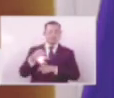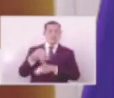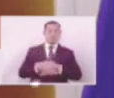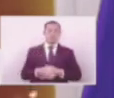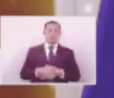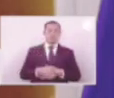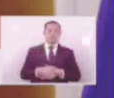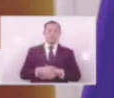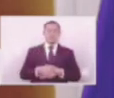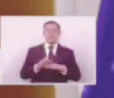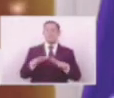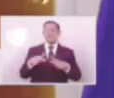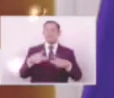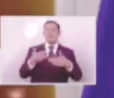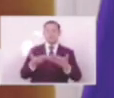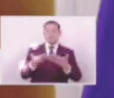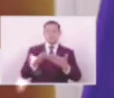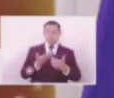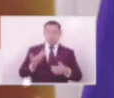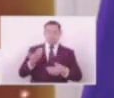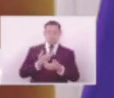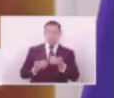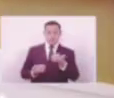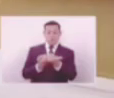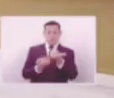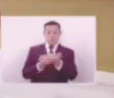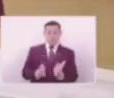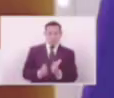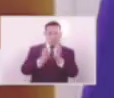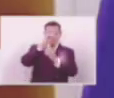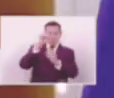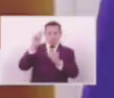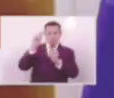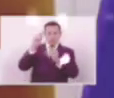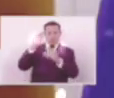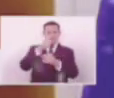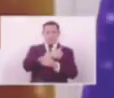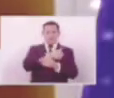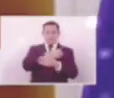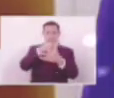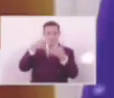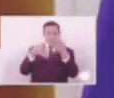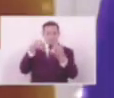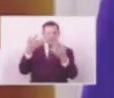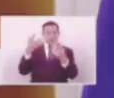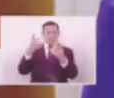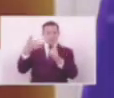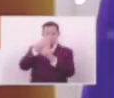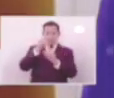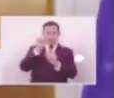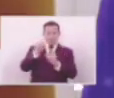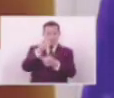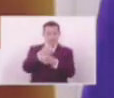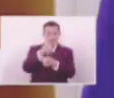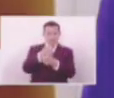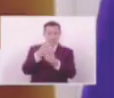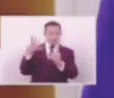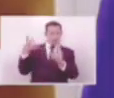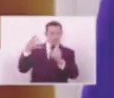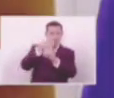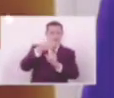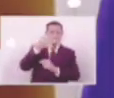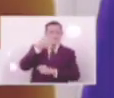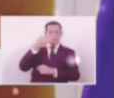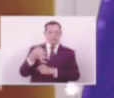y para eso vamos a apoyar a las instituciones para que en las instancias correspondientes se logre precisamente eso llegar a la